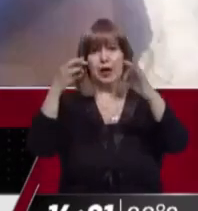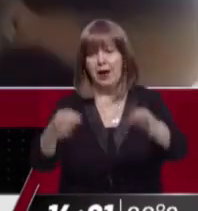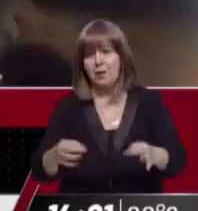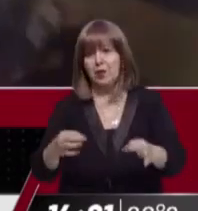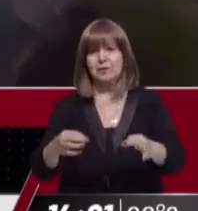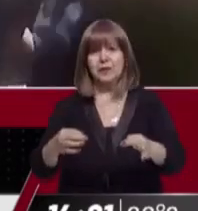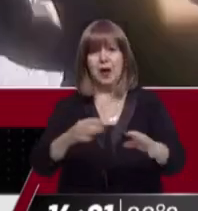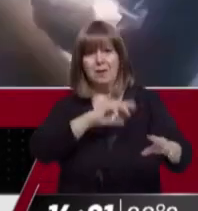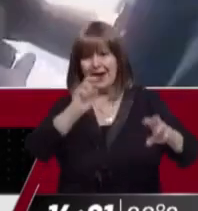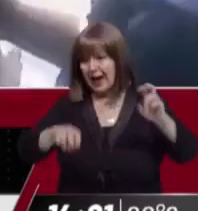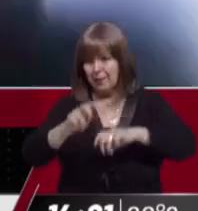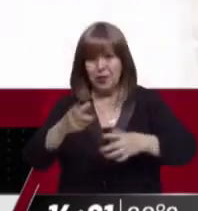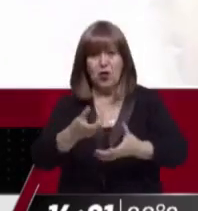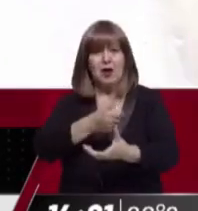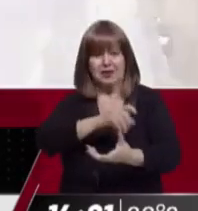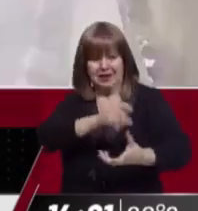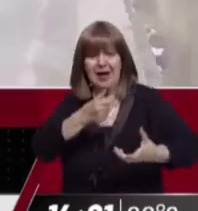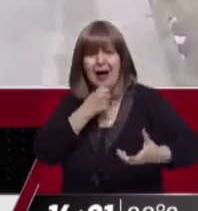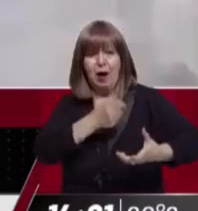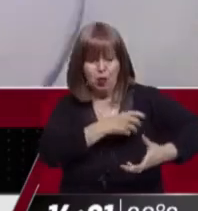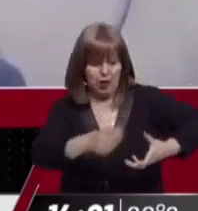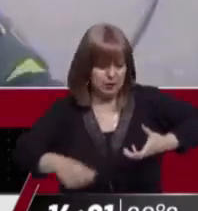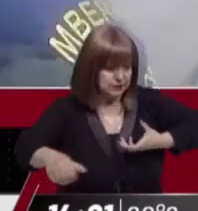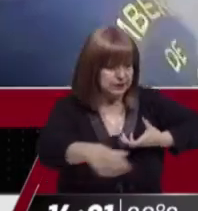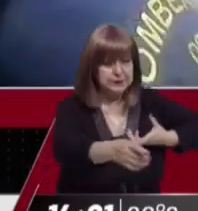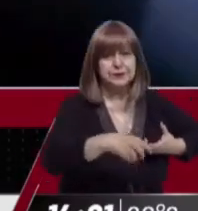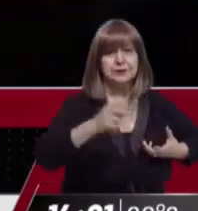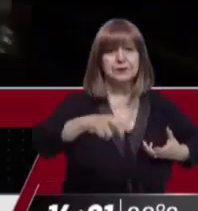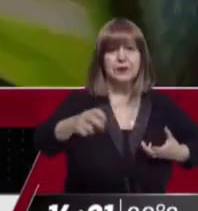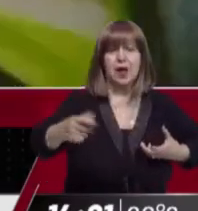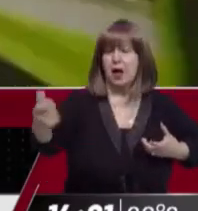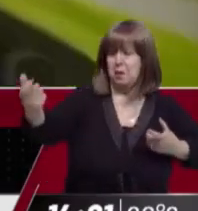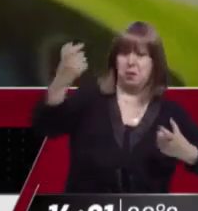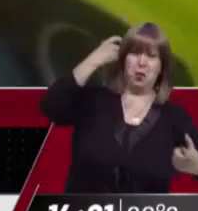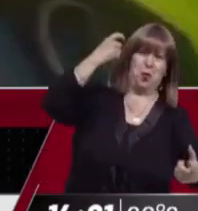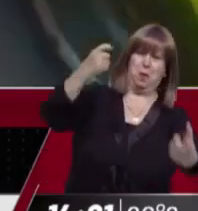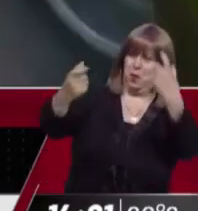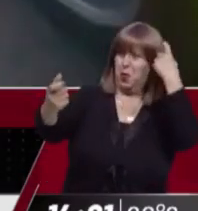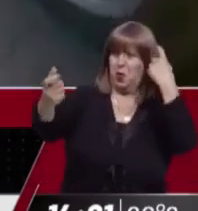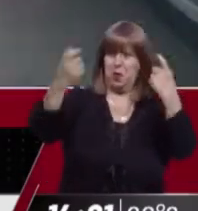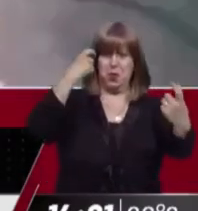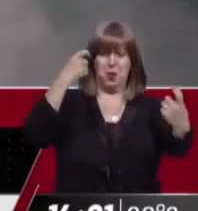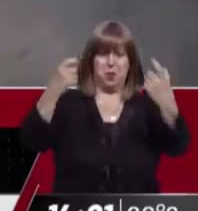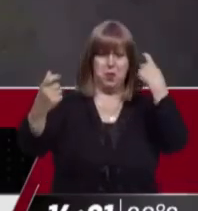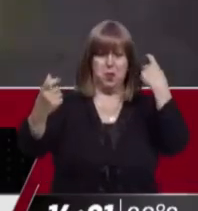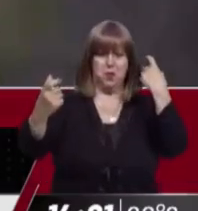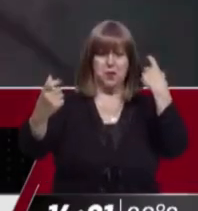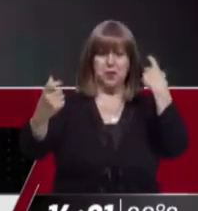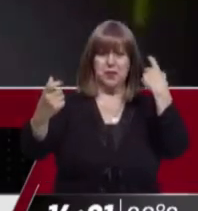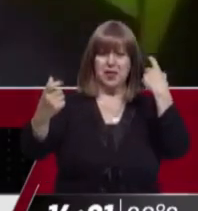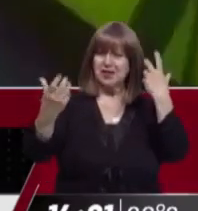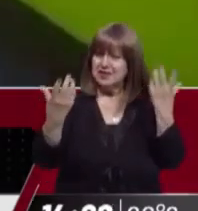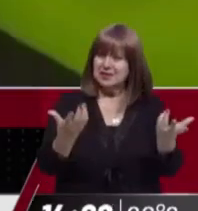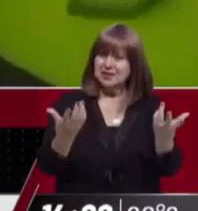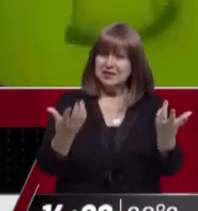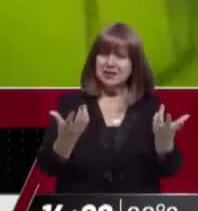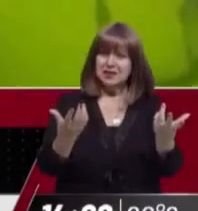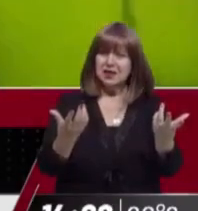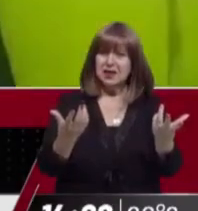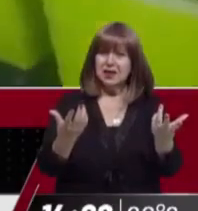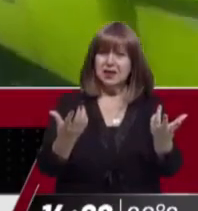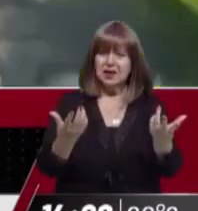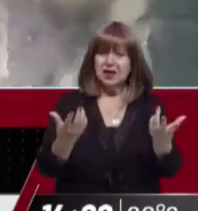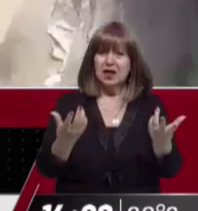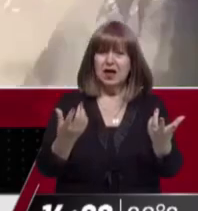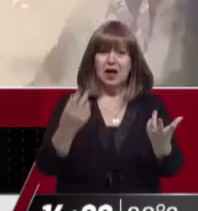llegamos al lugar, bajamos para poder extinguir la casa. Empieza la agresión contra nosotros. Nosotros,